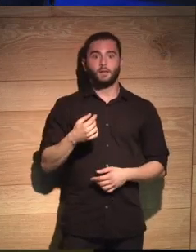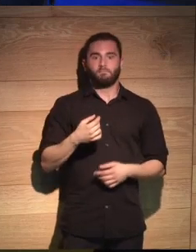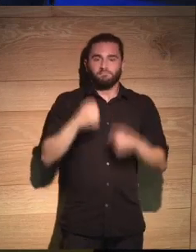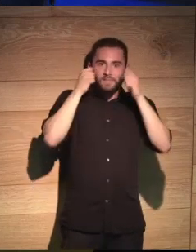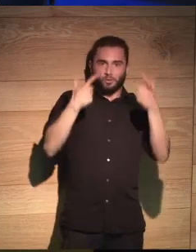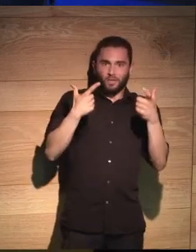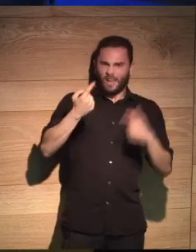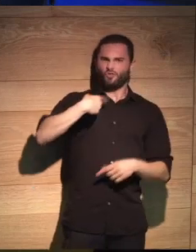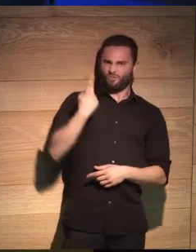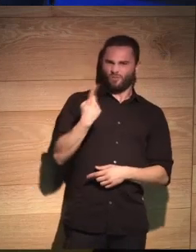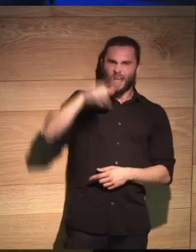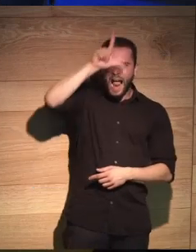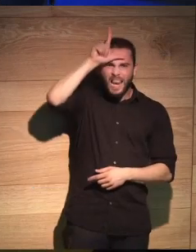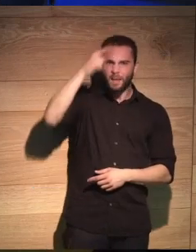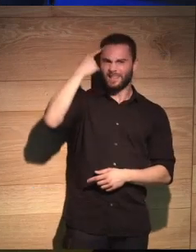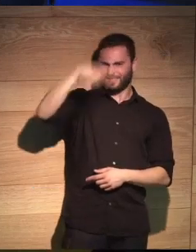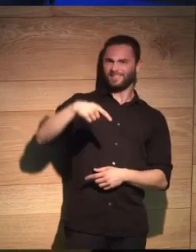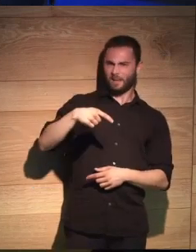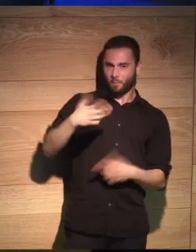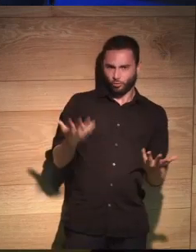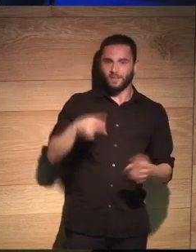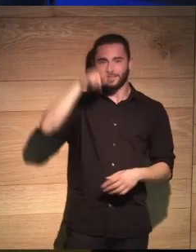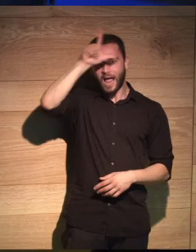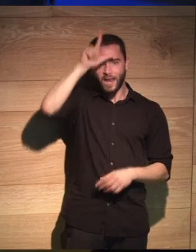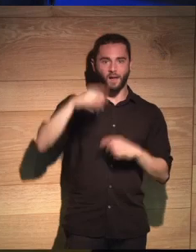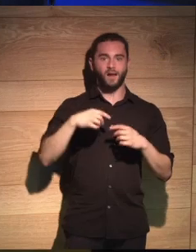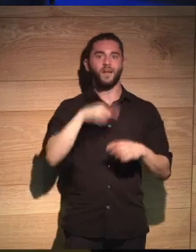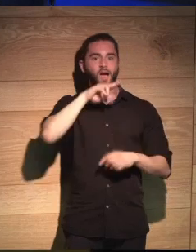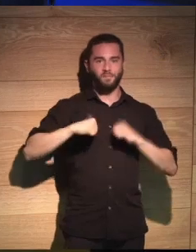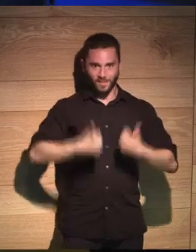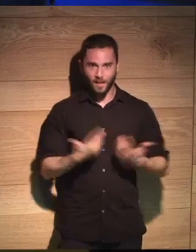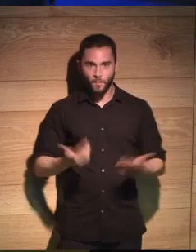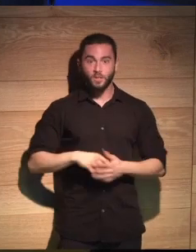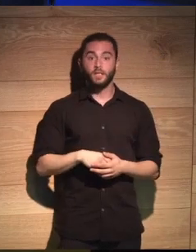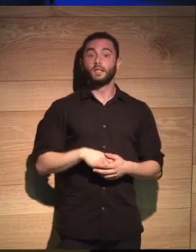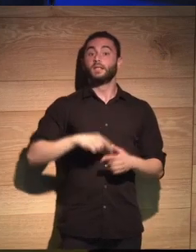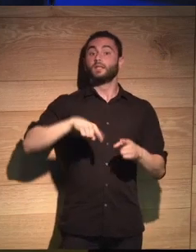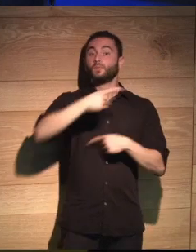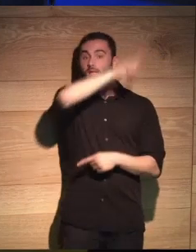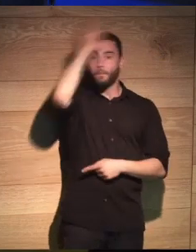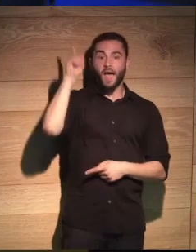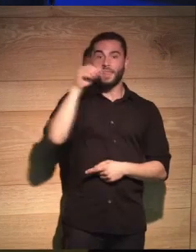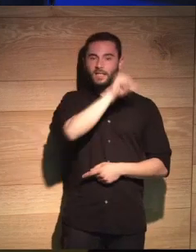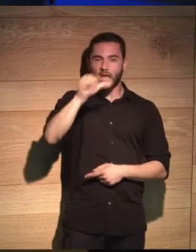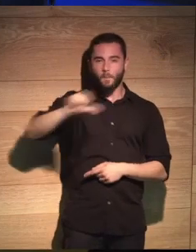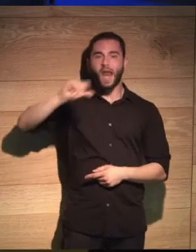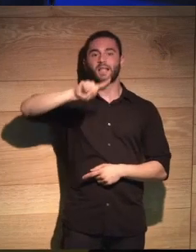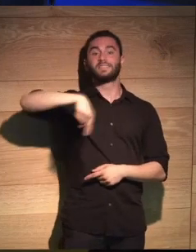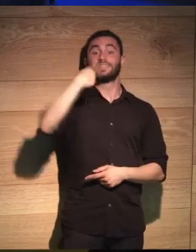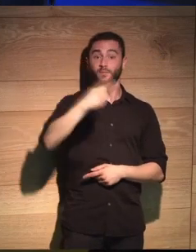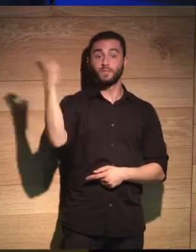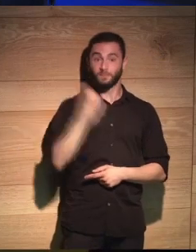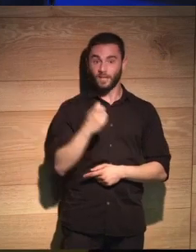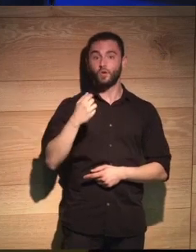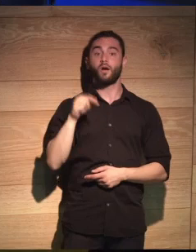empezamos a hablar alemán. Y luego, por casualidad, ella vino unas semanas después a Madrid, y ahí nos conocimos, y